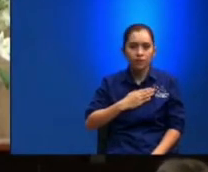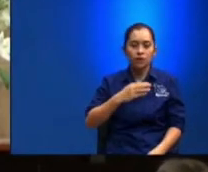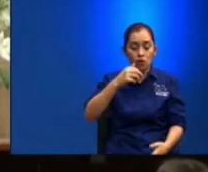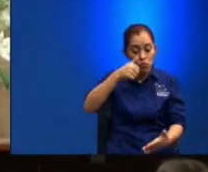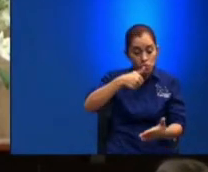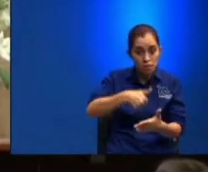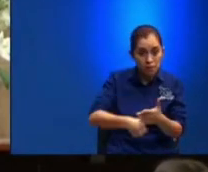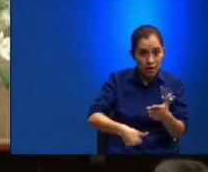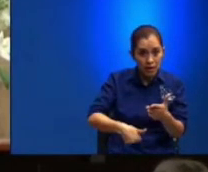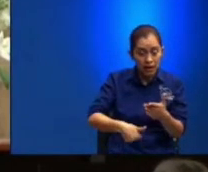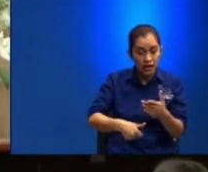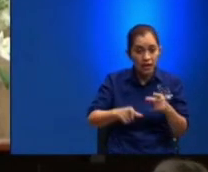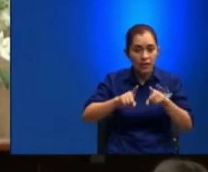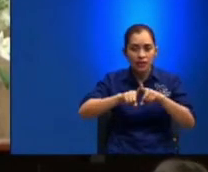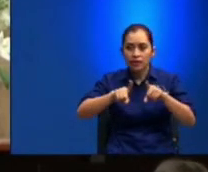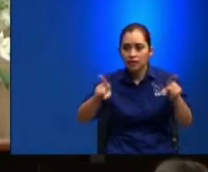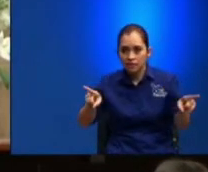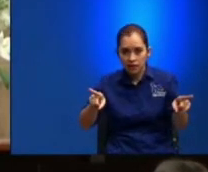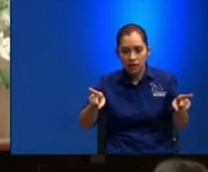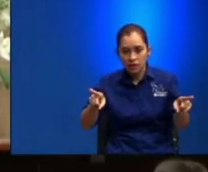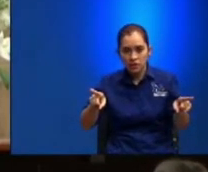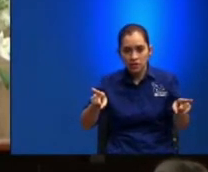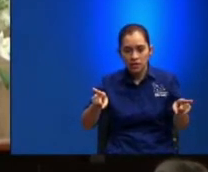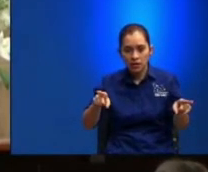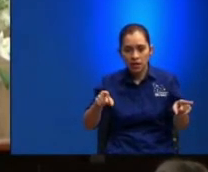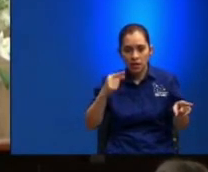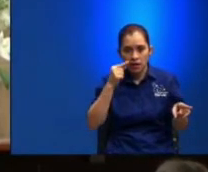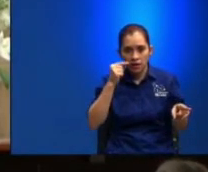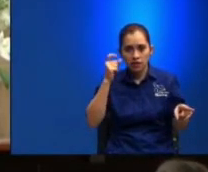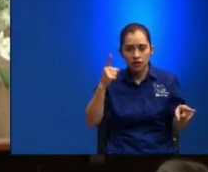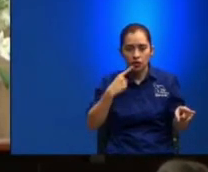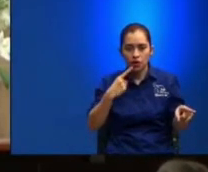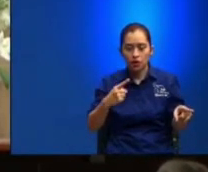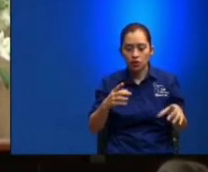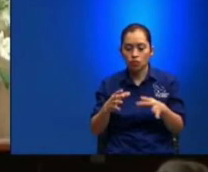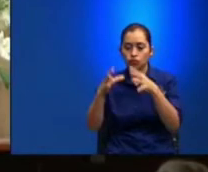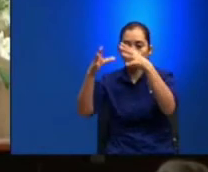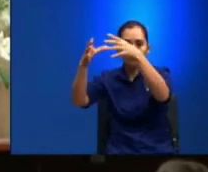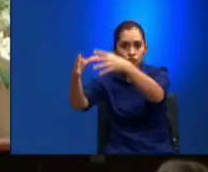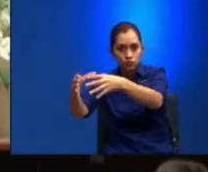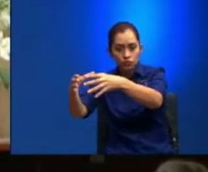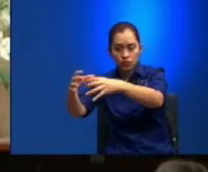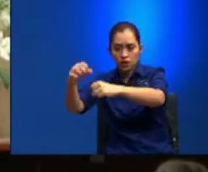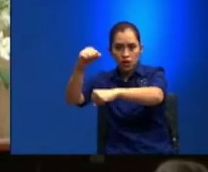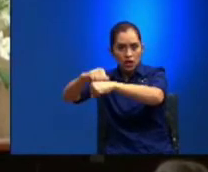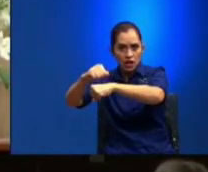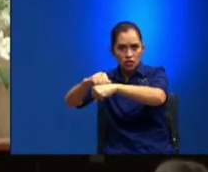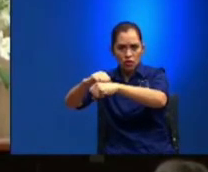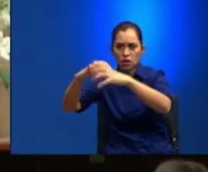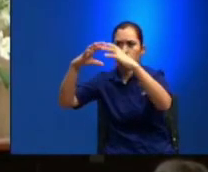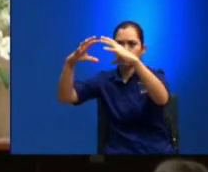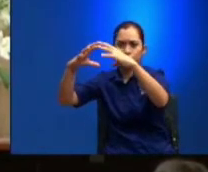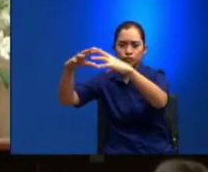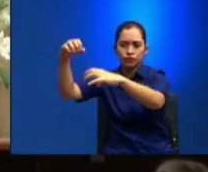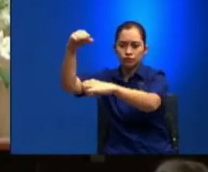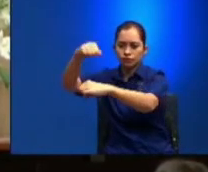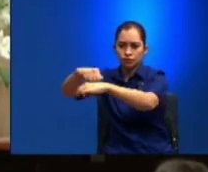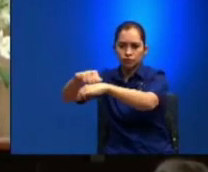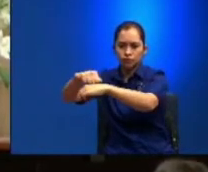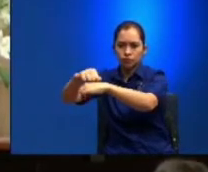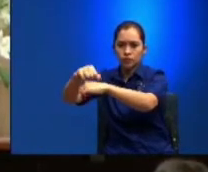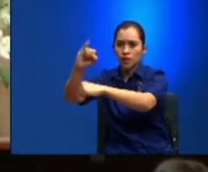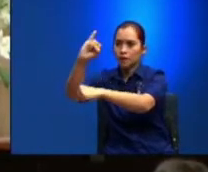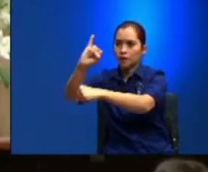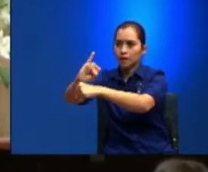aquí voy a edificar mi iglesia qué tremendo qué tremendo yo